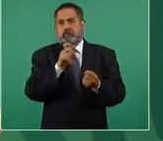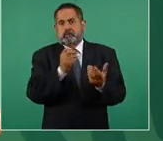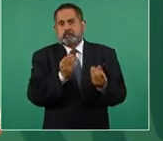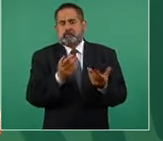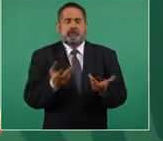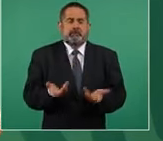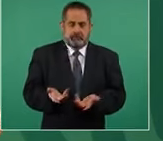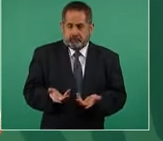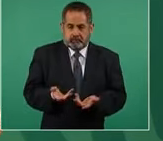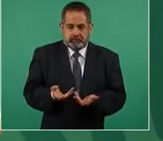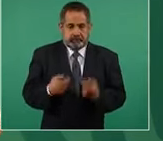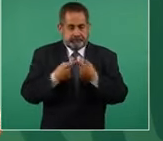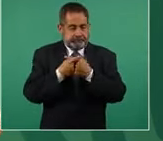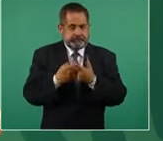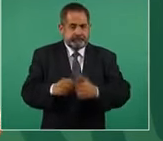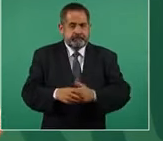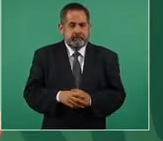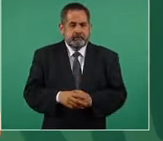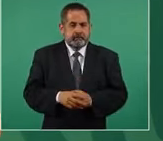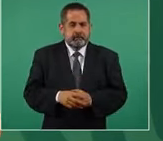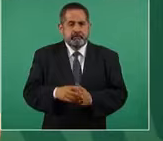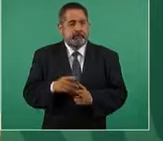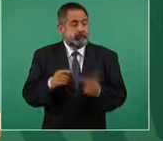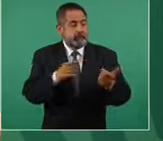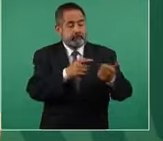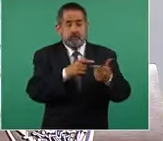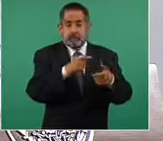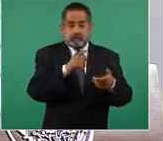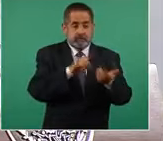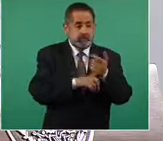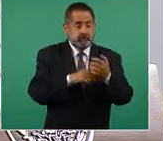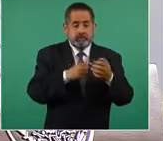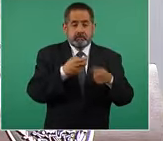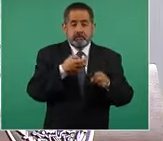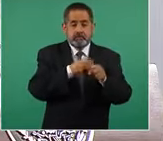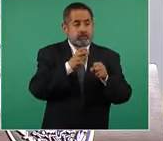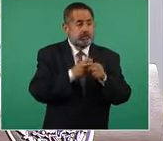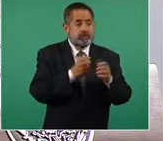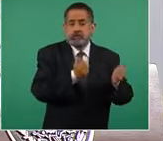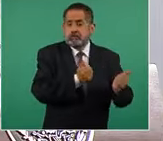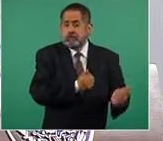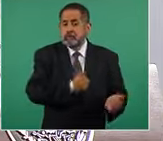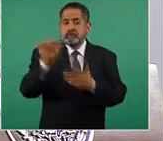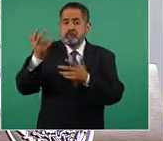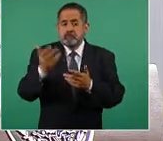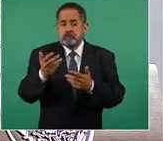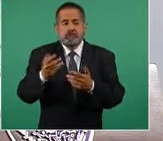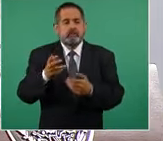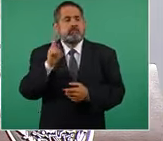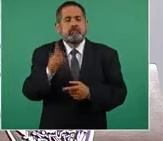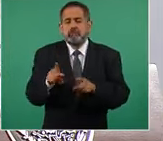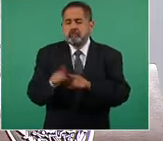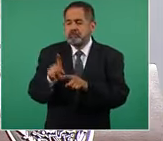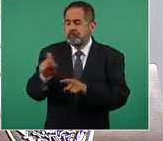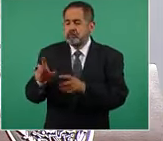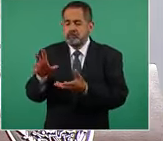cerveza y exportar la cerveza, que es como exportar el agua.